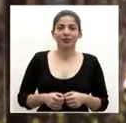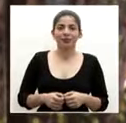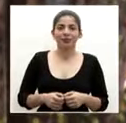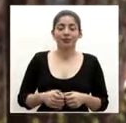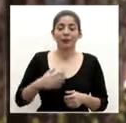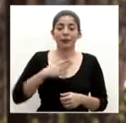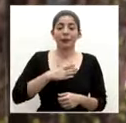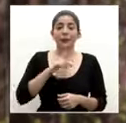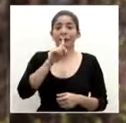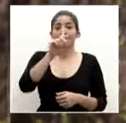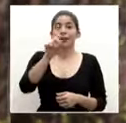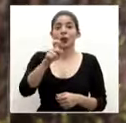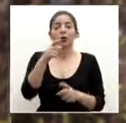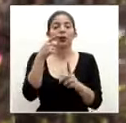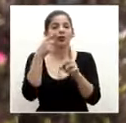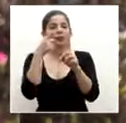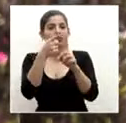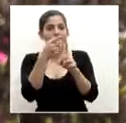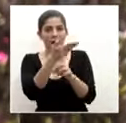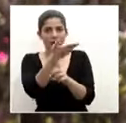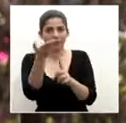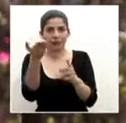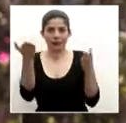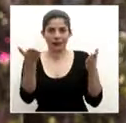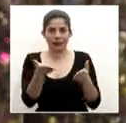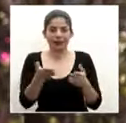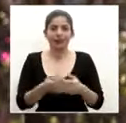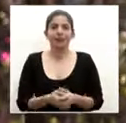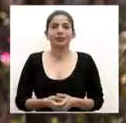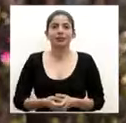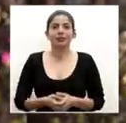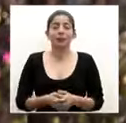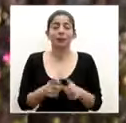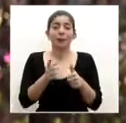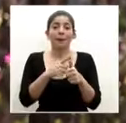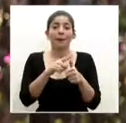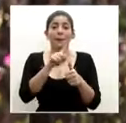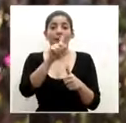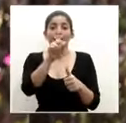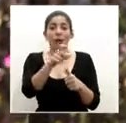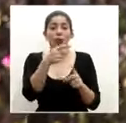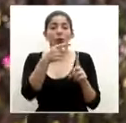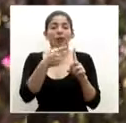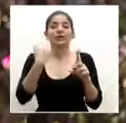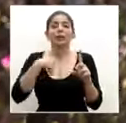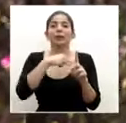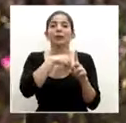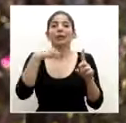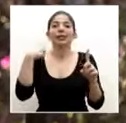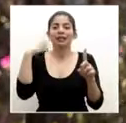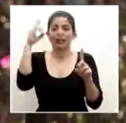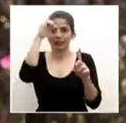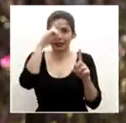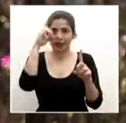Mis consultas dirigidas a los presentes. La primera consulta al señor ministro